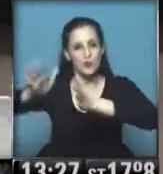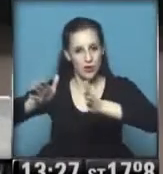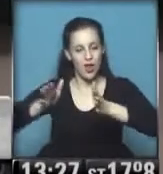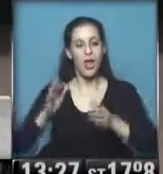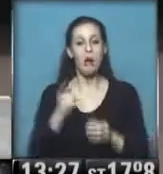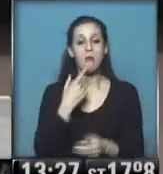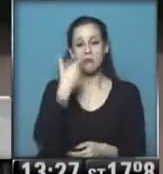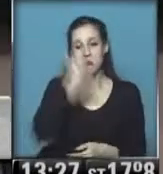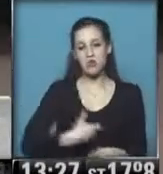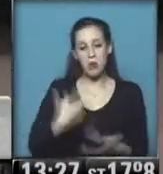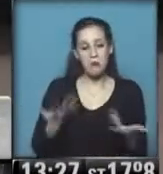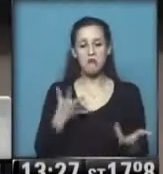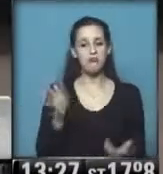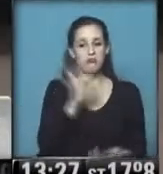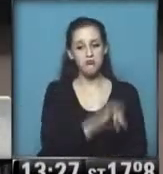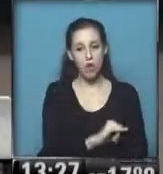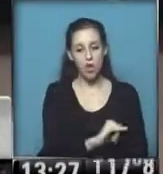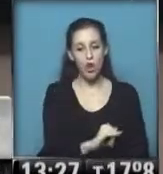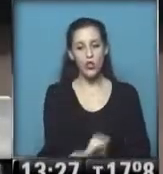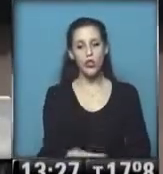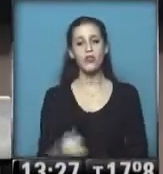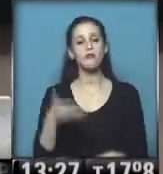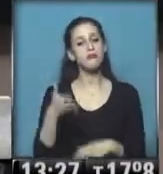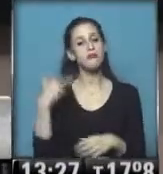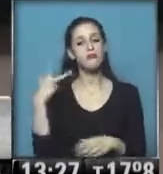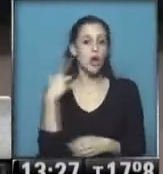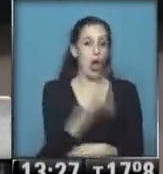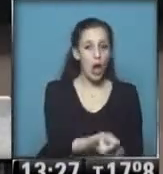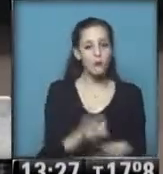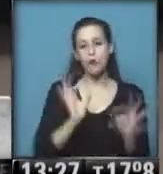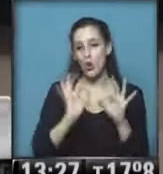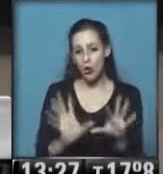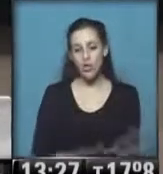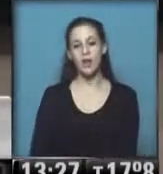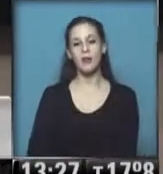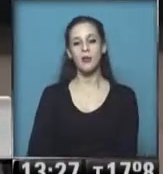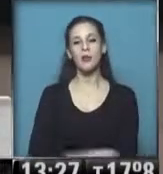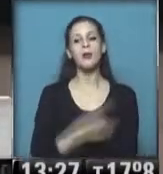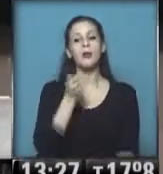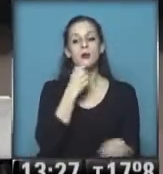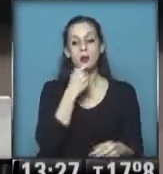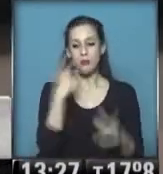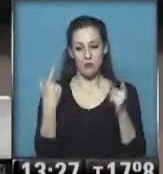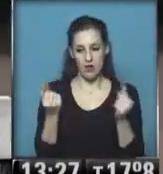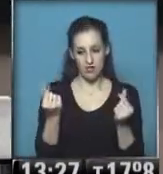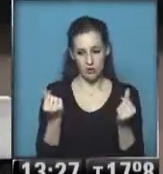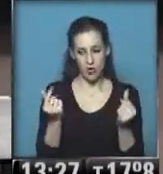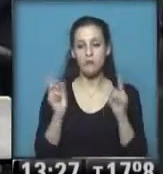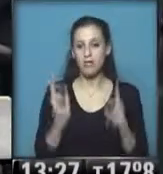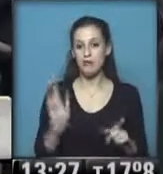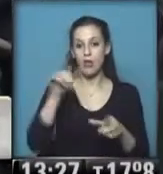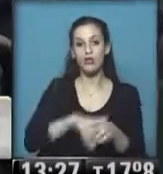compra los productos que consume todos los días pero con bastante particularidades por ejemplo que los precios que se consiguen en este tipo de